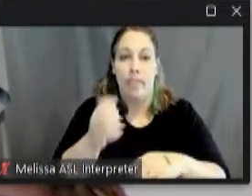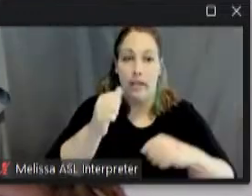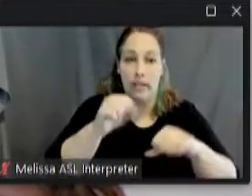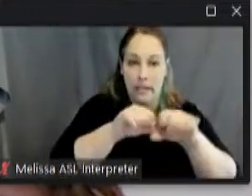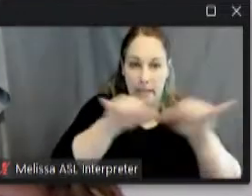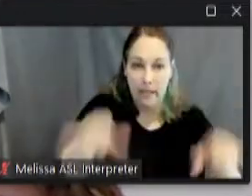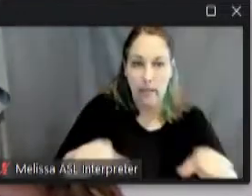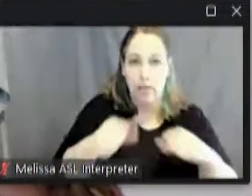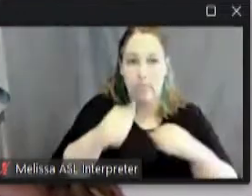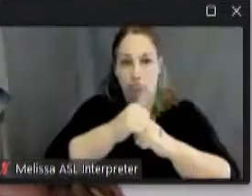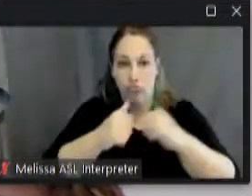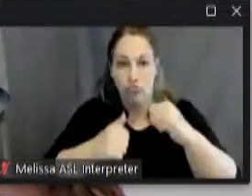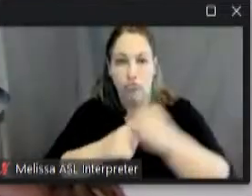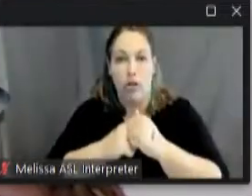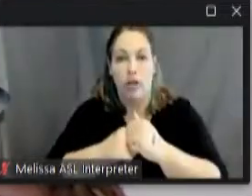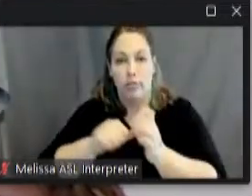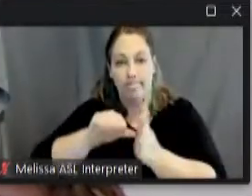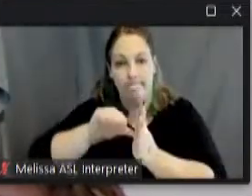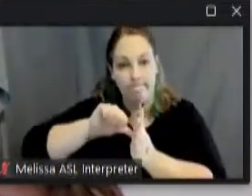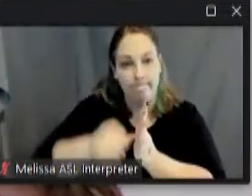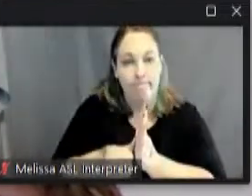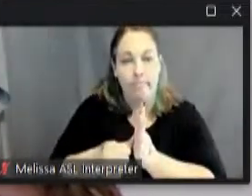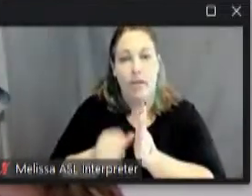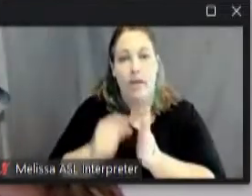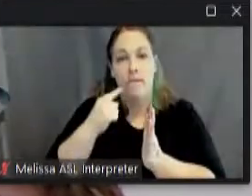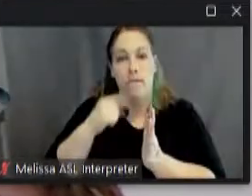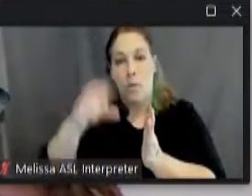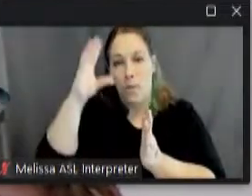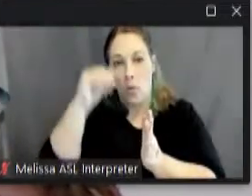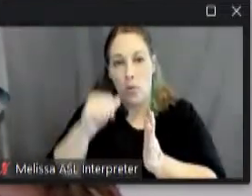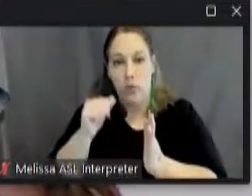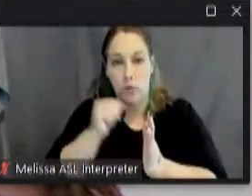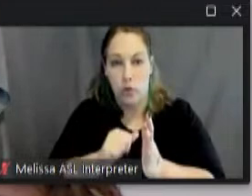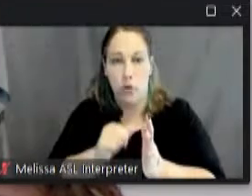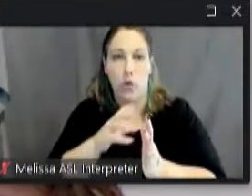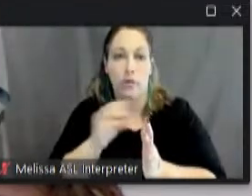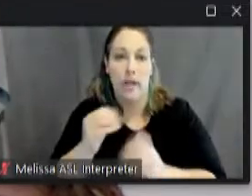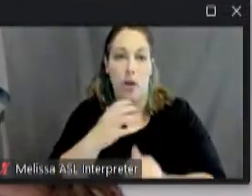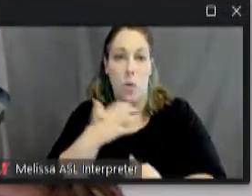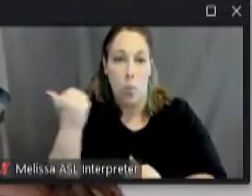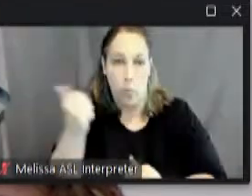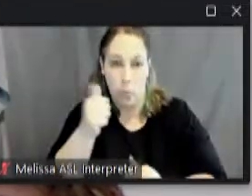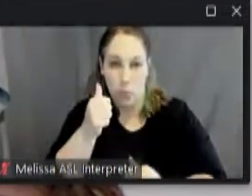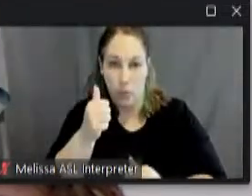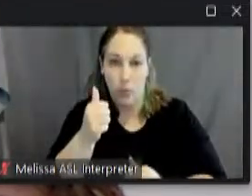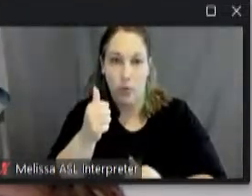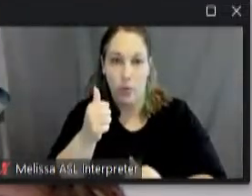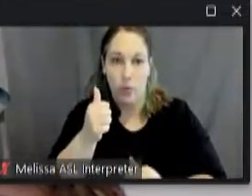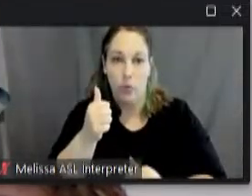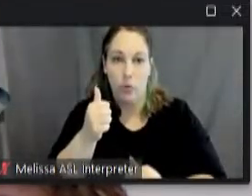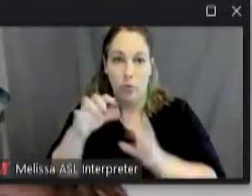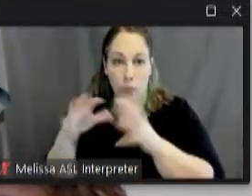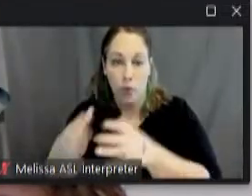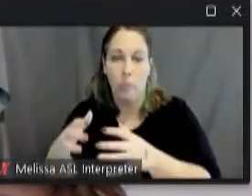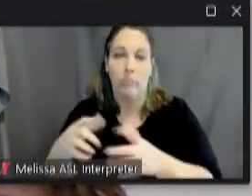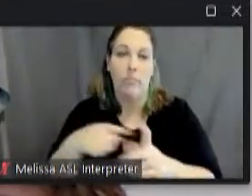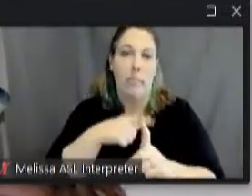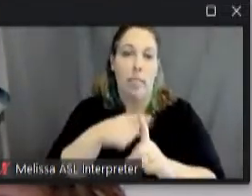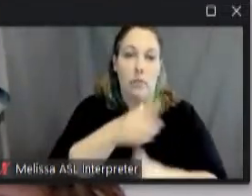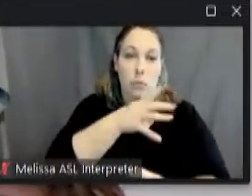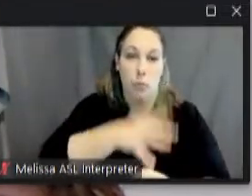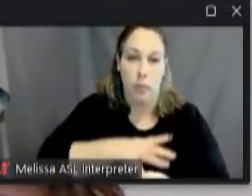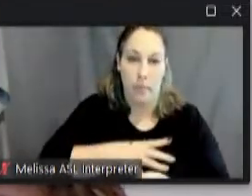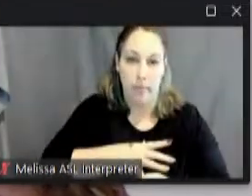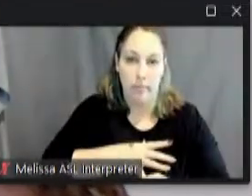adultos mayores, y aumentar sustancialmente el presupuesto asignado en esta Secretaría de Estado. Como parte de